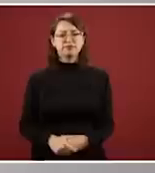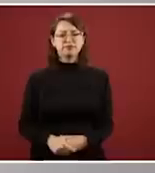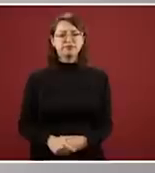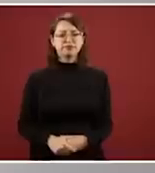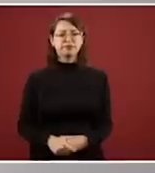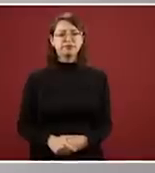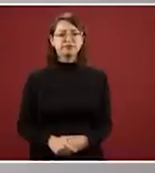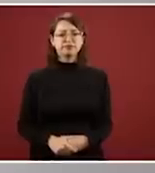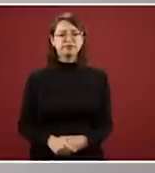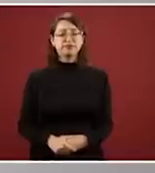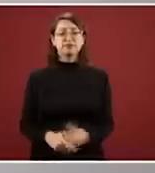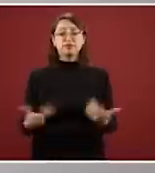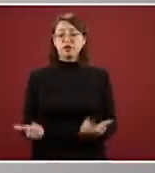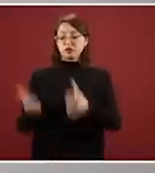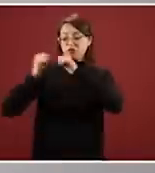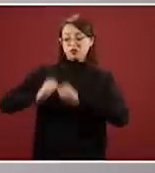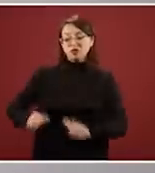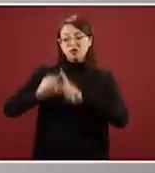El poder dimana del pueblo.